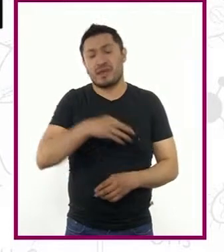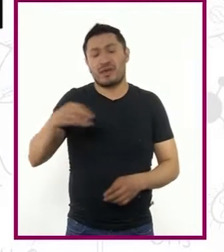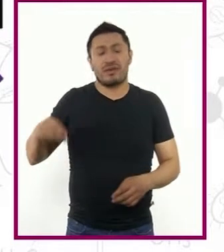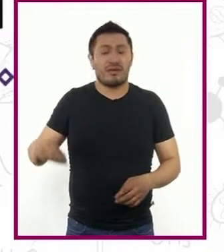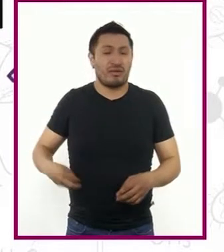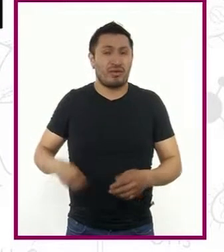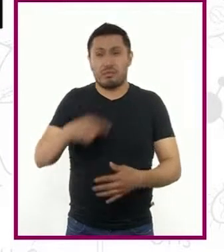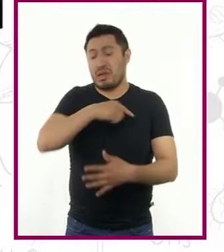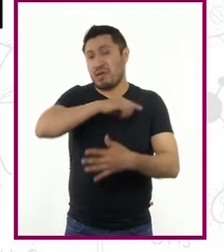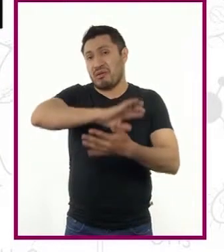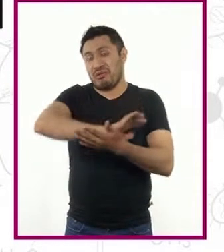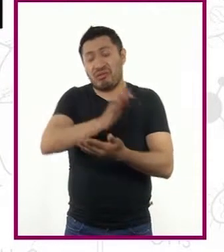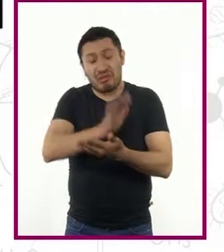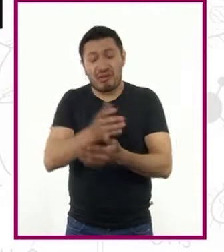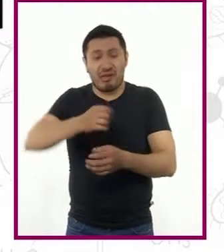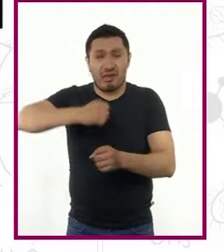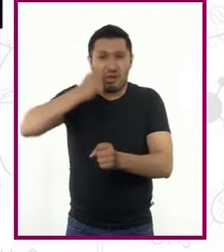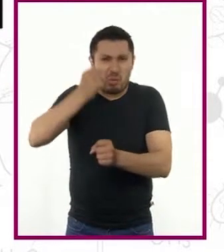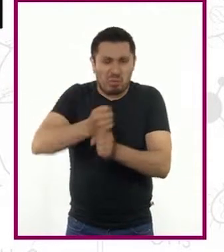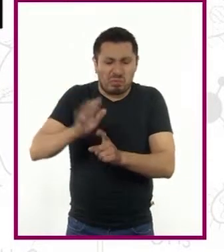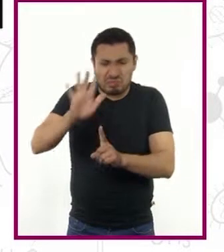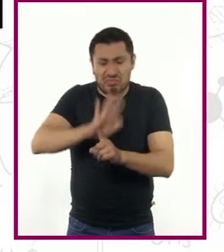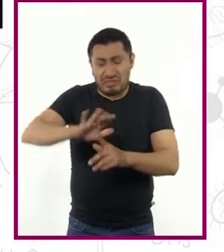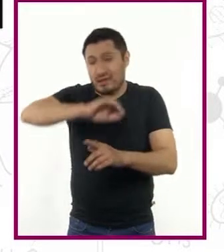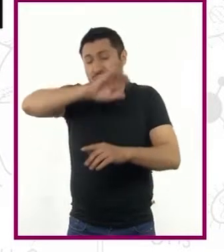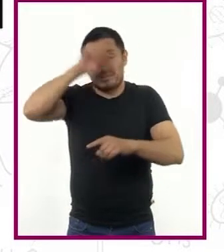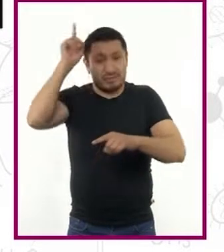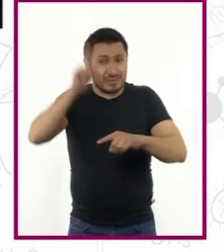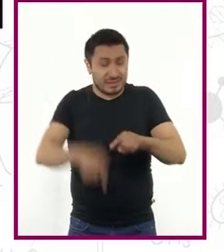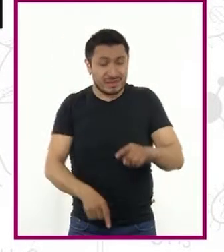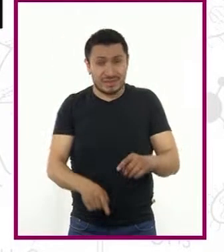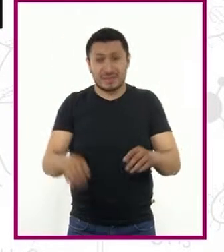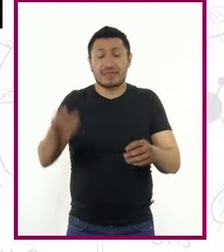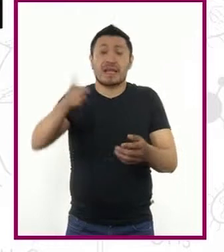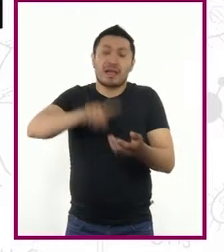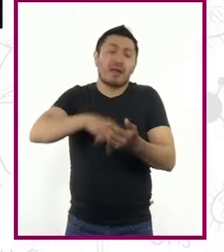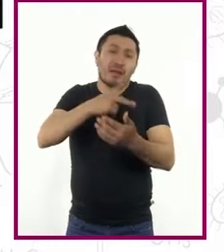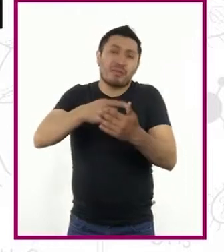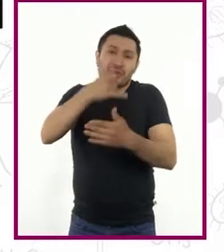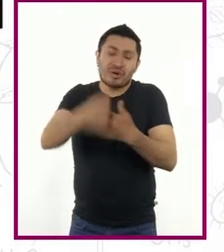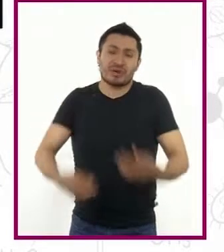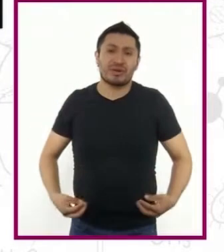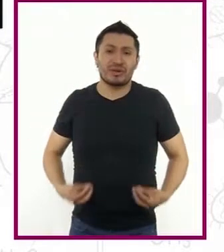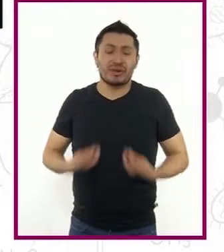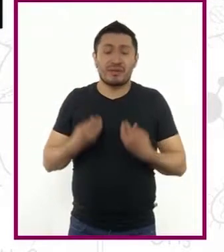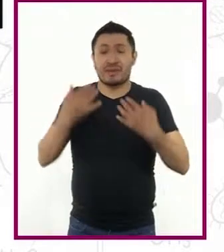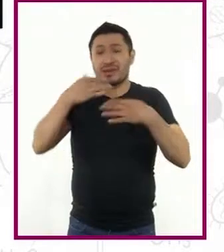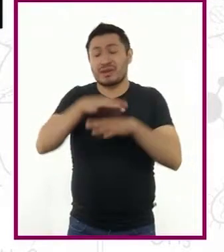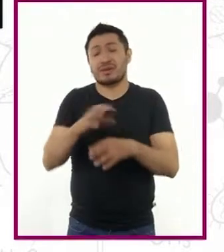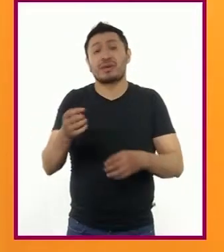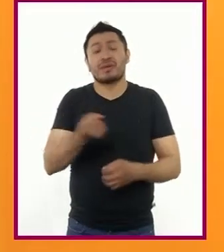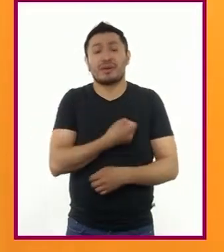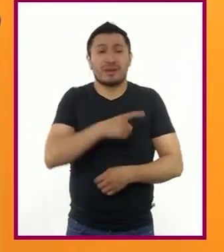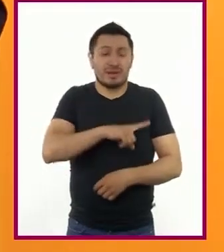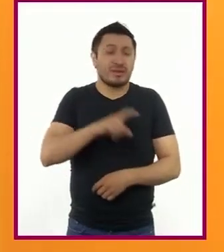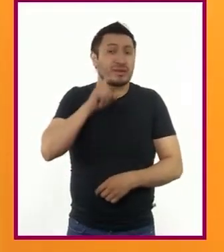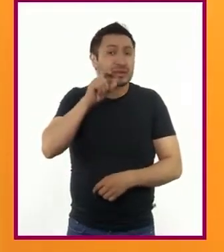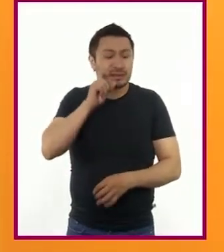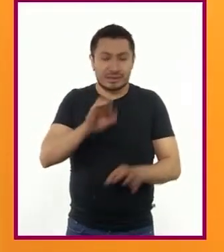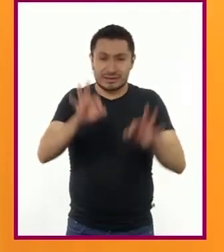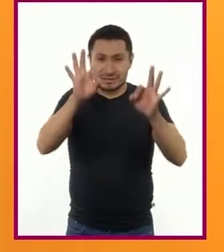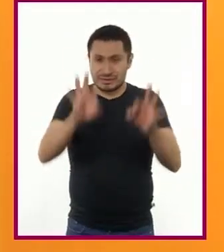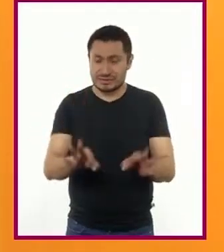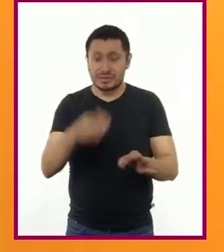coerción, discriminación y violencia como parte de su proyecto de vida en el marco de la salud sexual y reproductiva. En